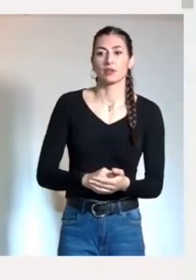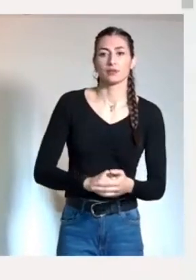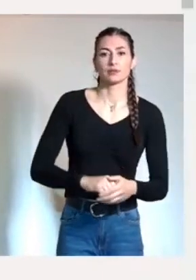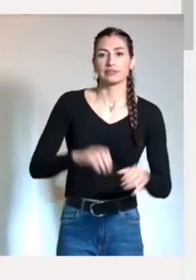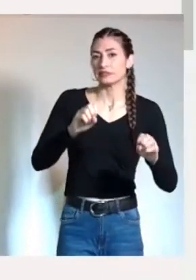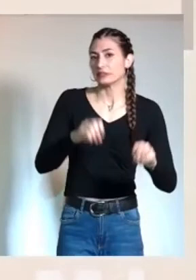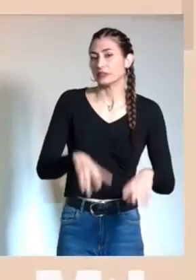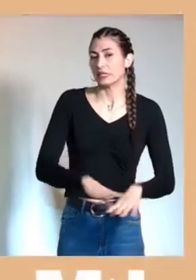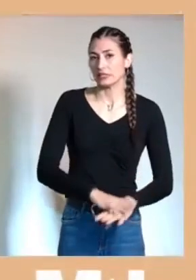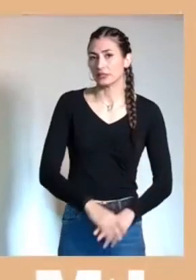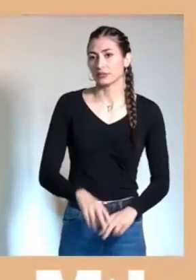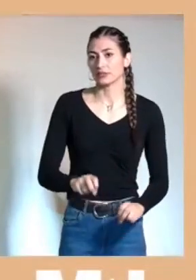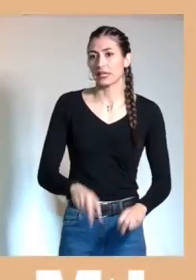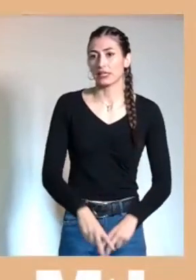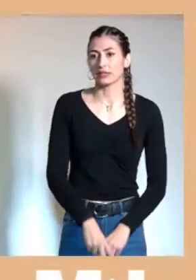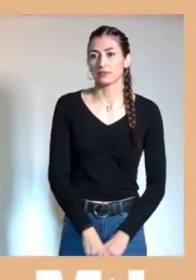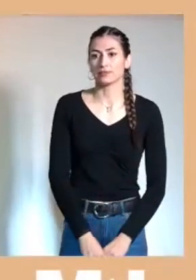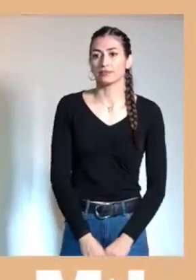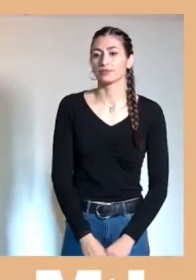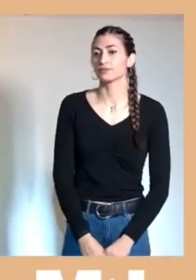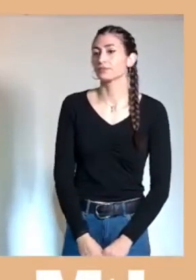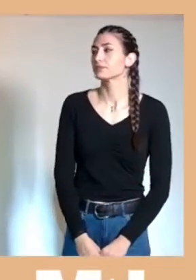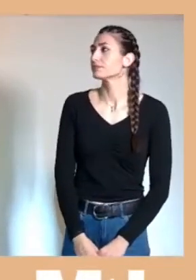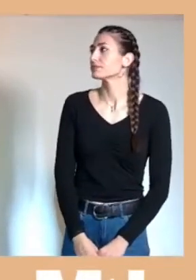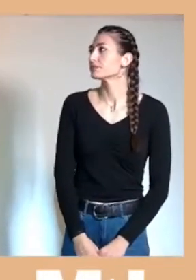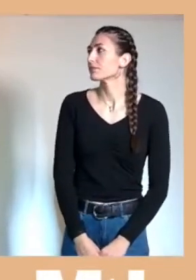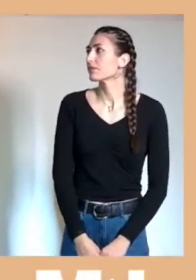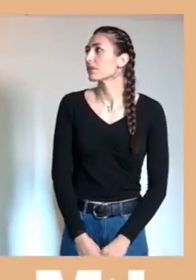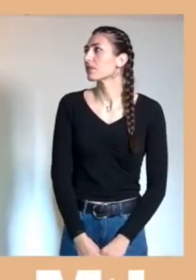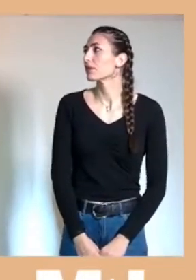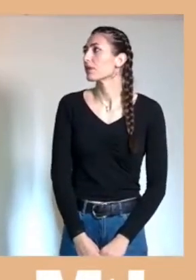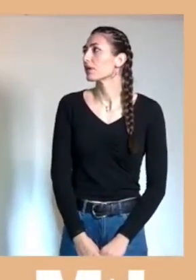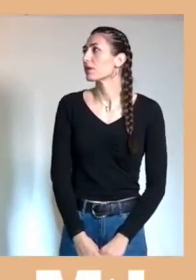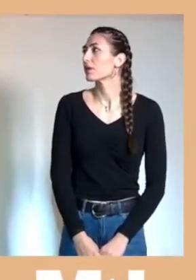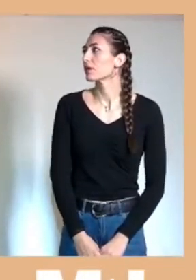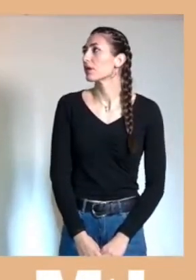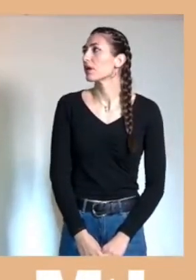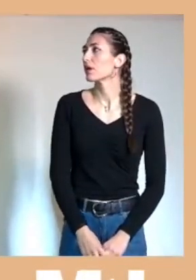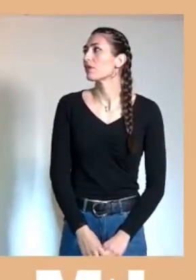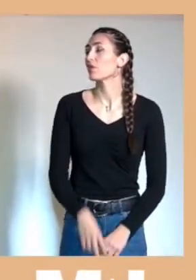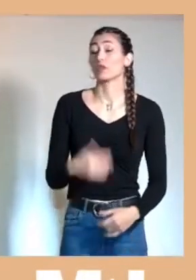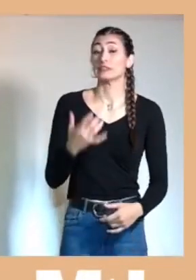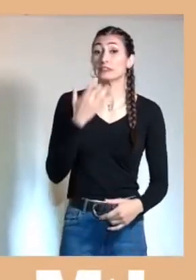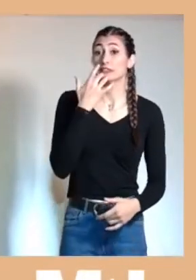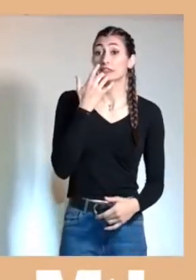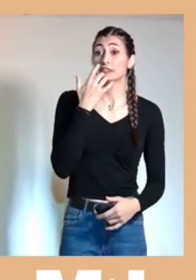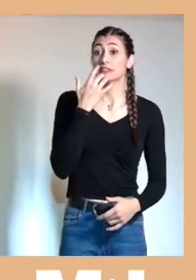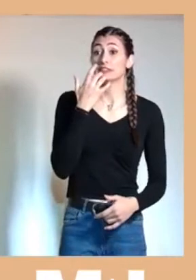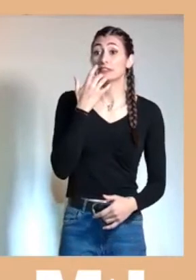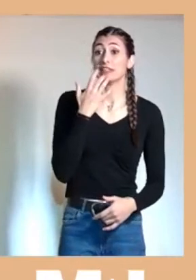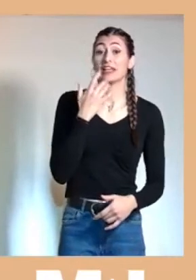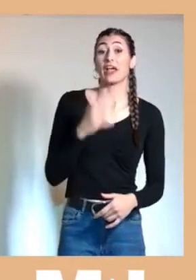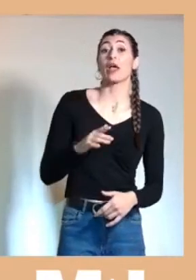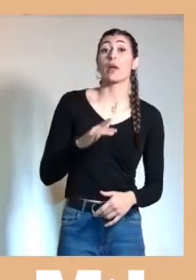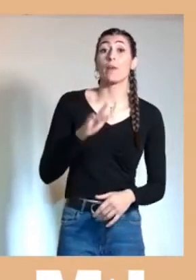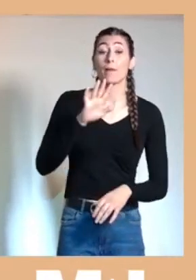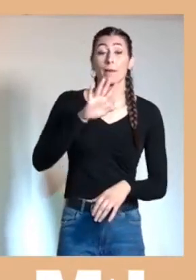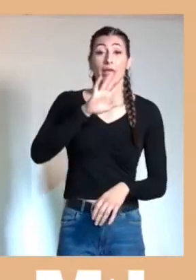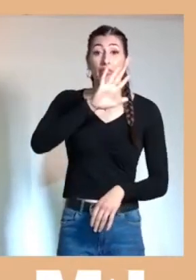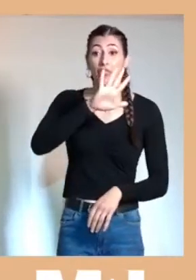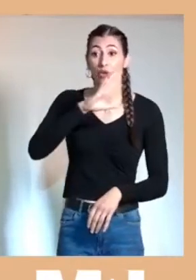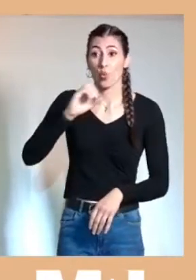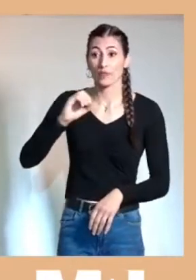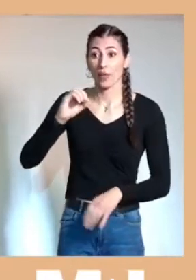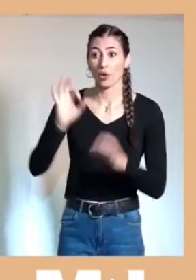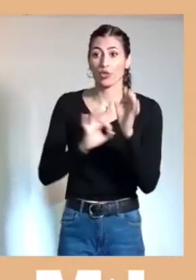Cuando se consiga un quórum de más del 25% de la afiliación, se considerará que la decisión está tomada y